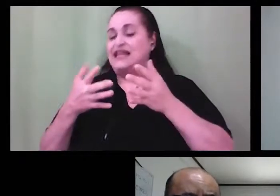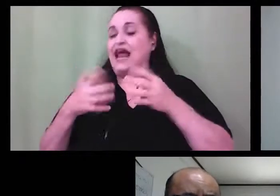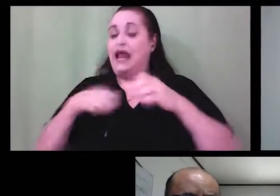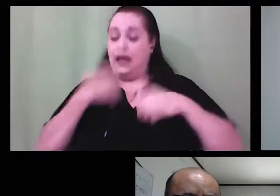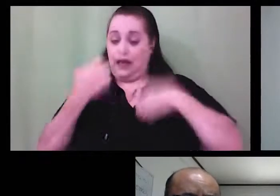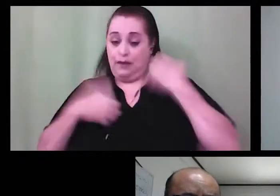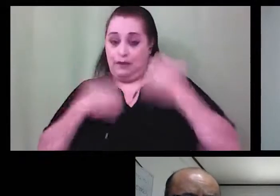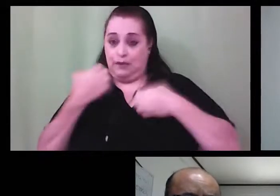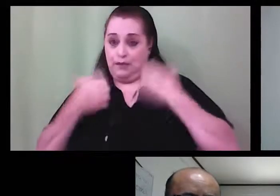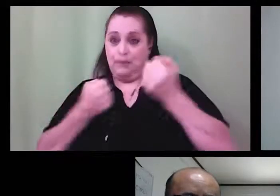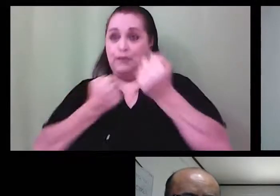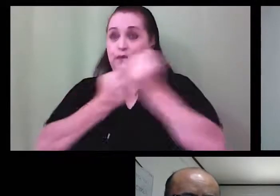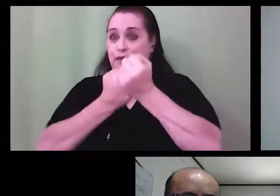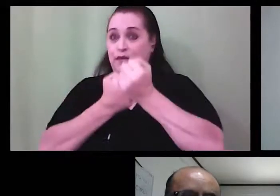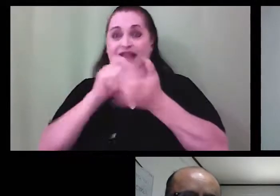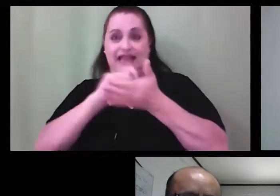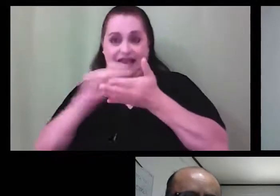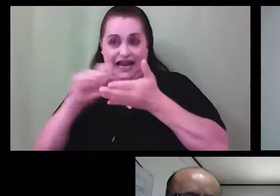escuela,